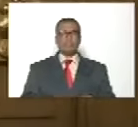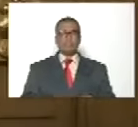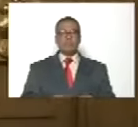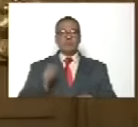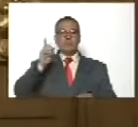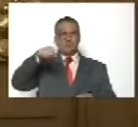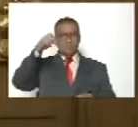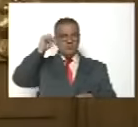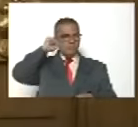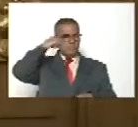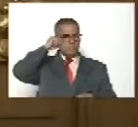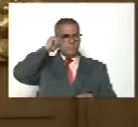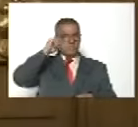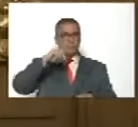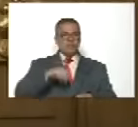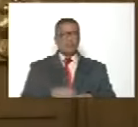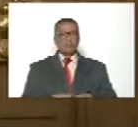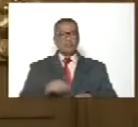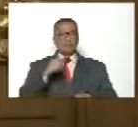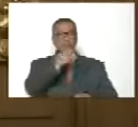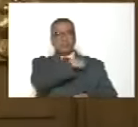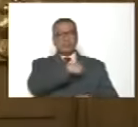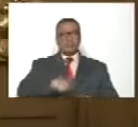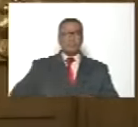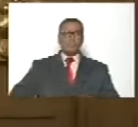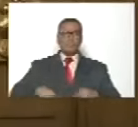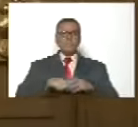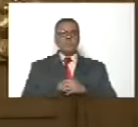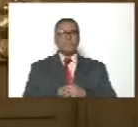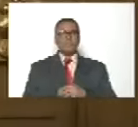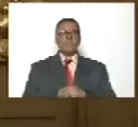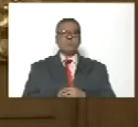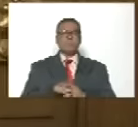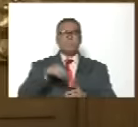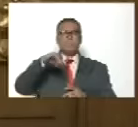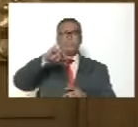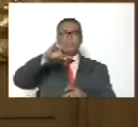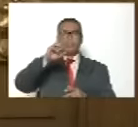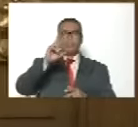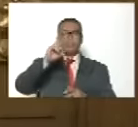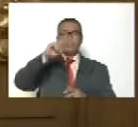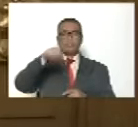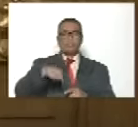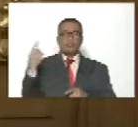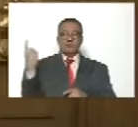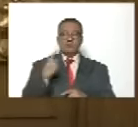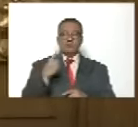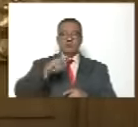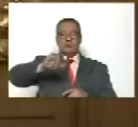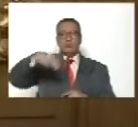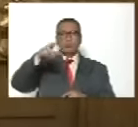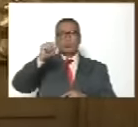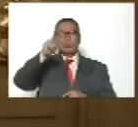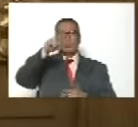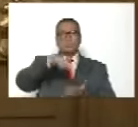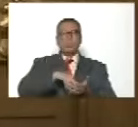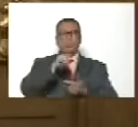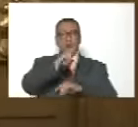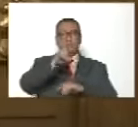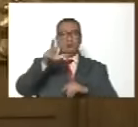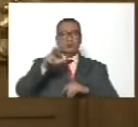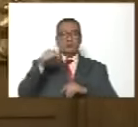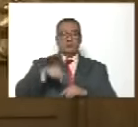Hay que recordar que el presidente Ibrahim Raisi estuvo en Venezuela en el mes de junio del año